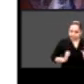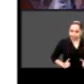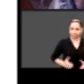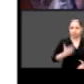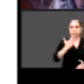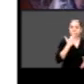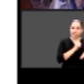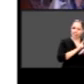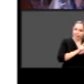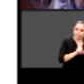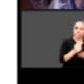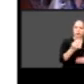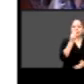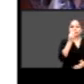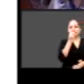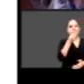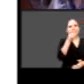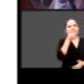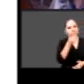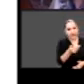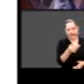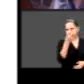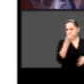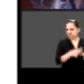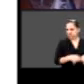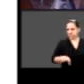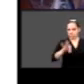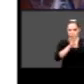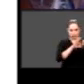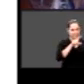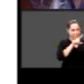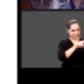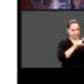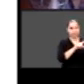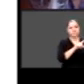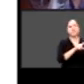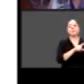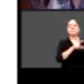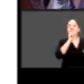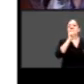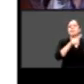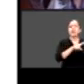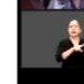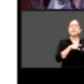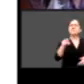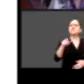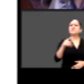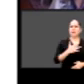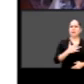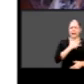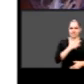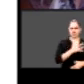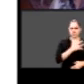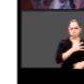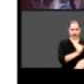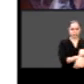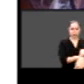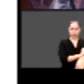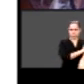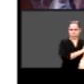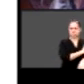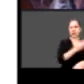y sus emociones que ya sé que estuvo por aquí también mi colega Emiliana